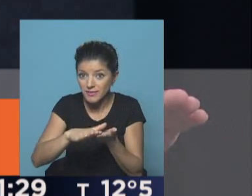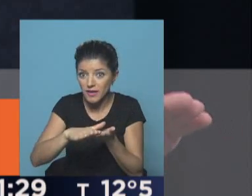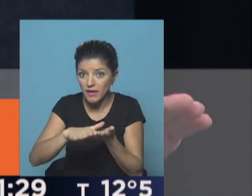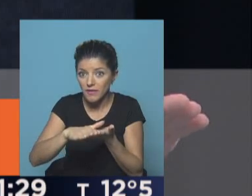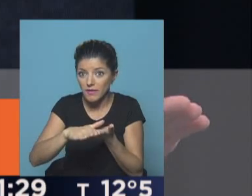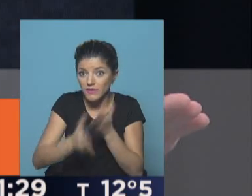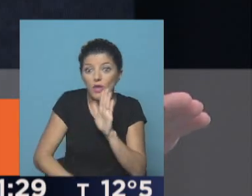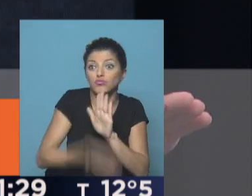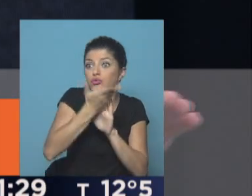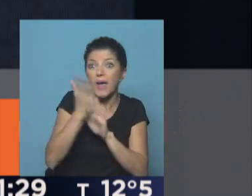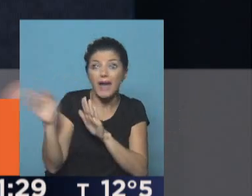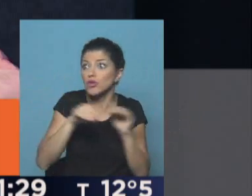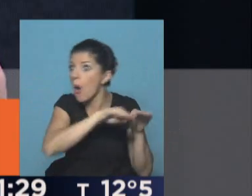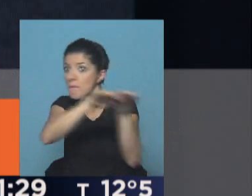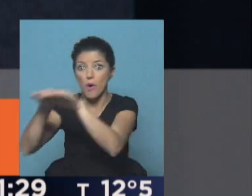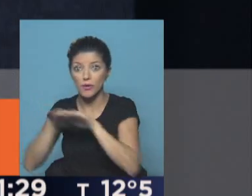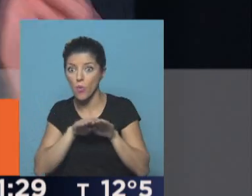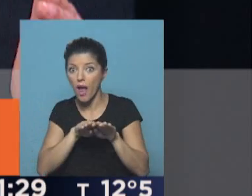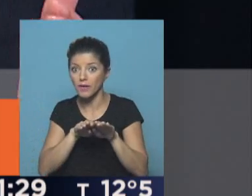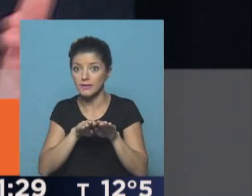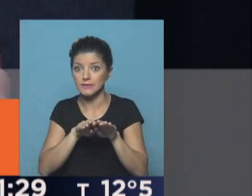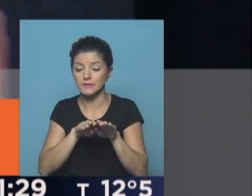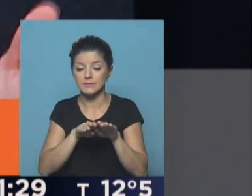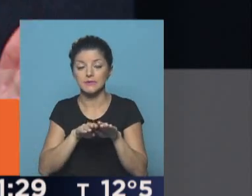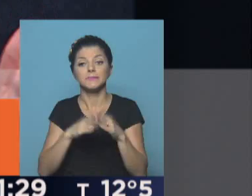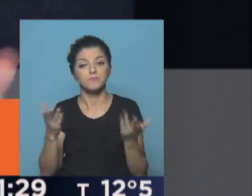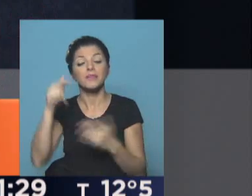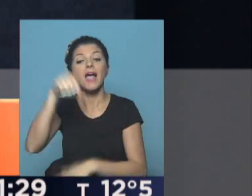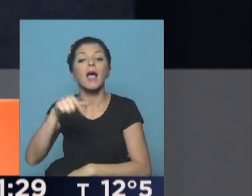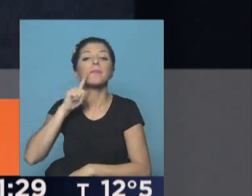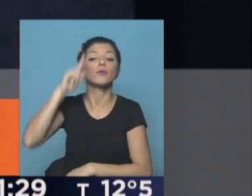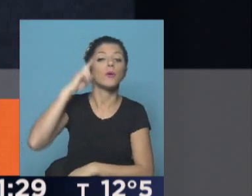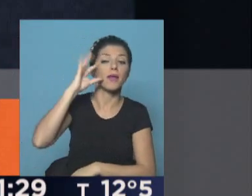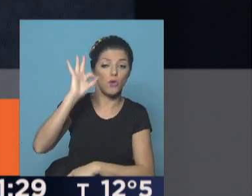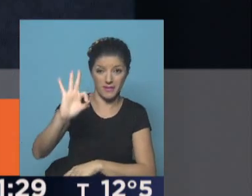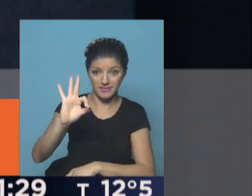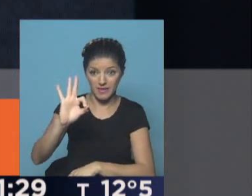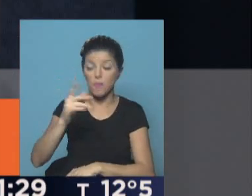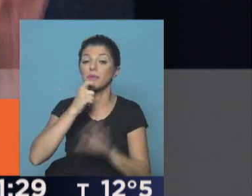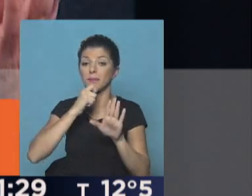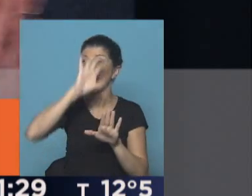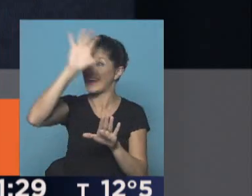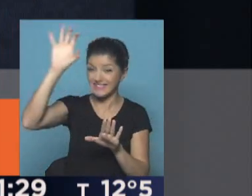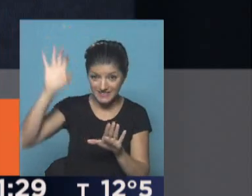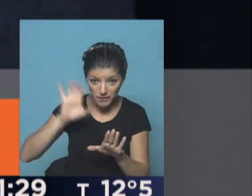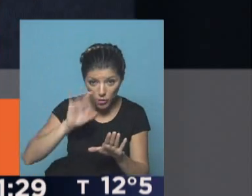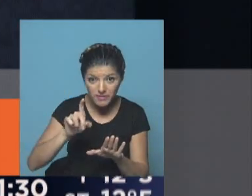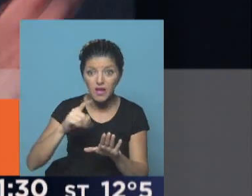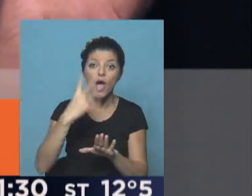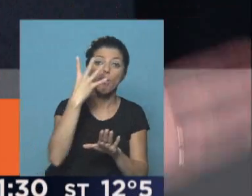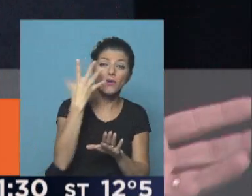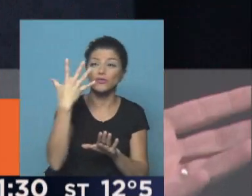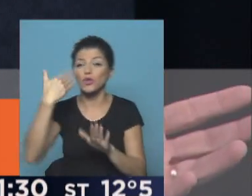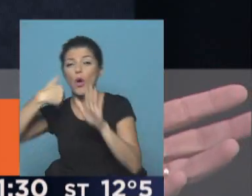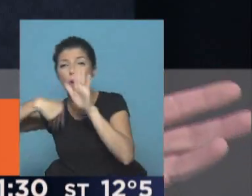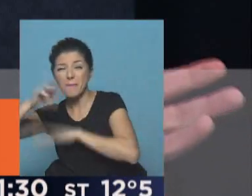los absolutamente a todos por igual y acá hay un marco regulatorio a los 90 que hace que el interior se pague de cuatro a cinco veces más